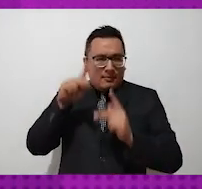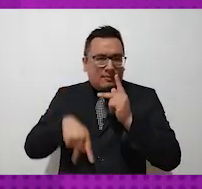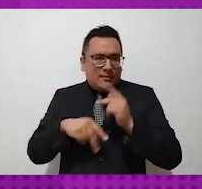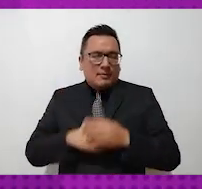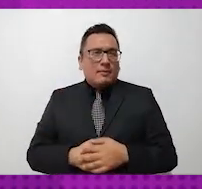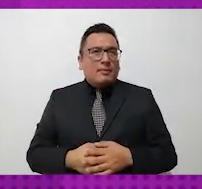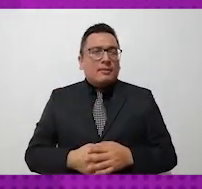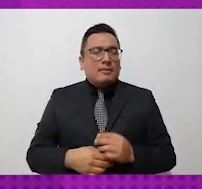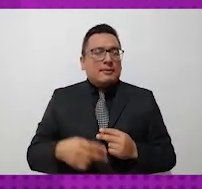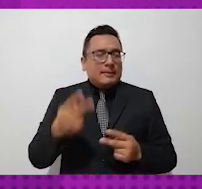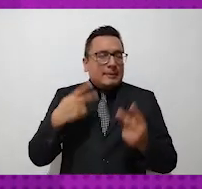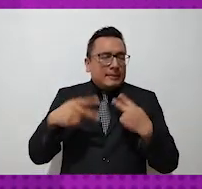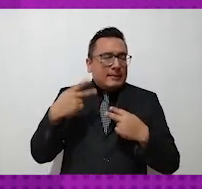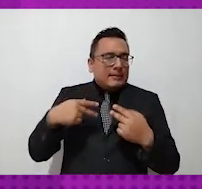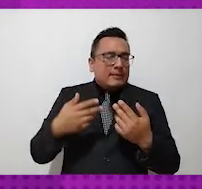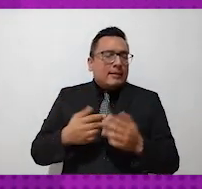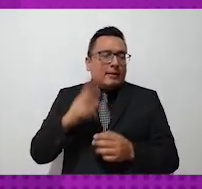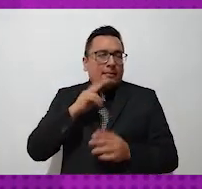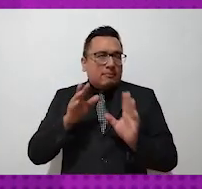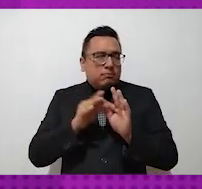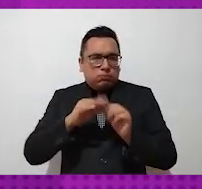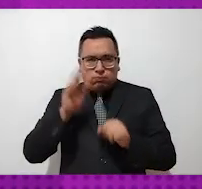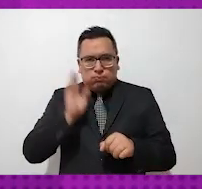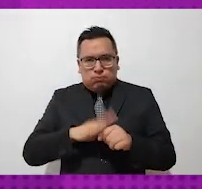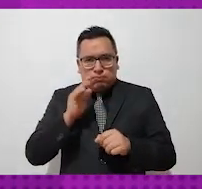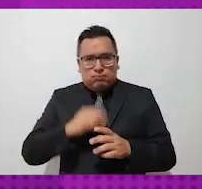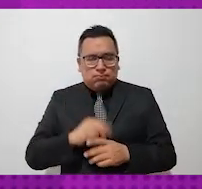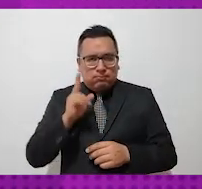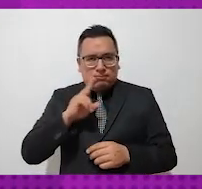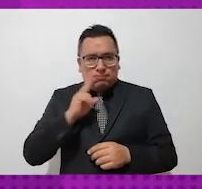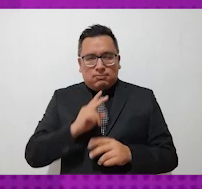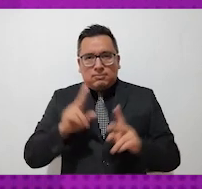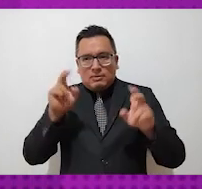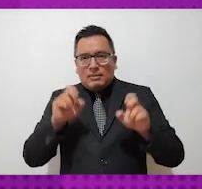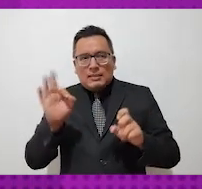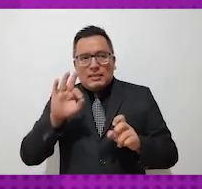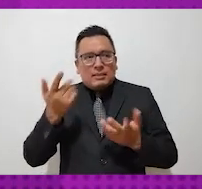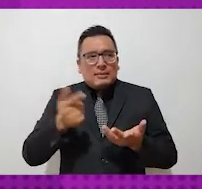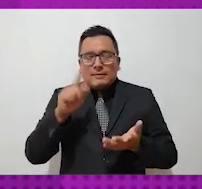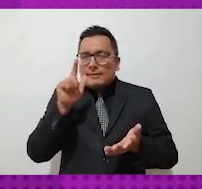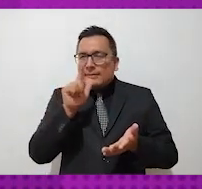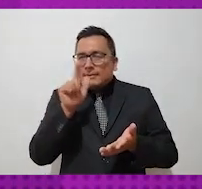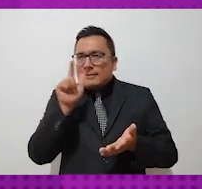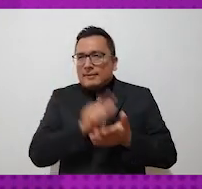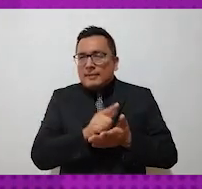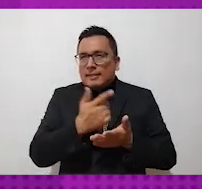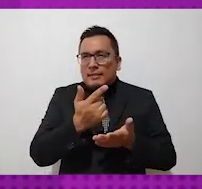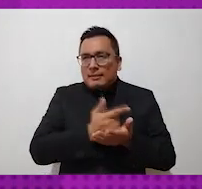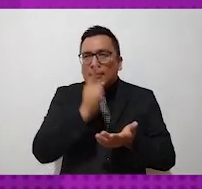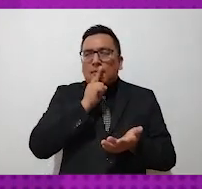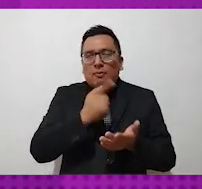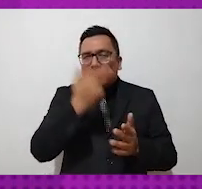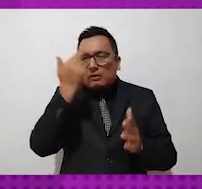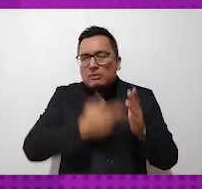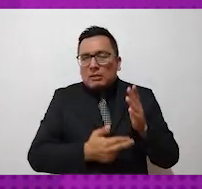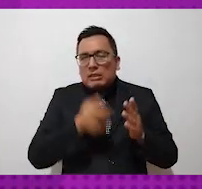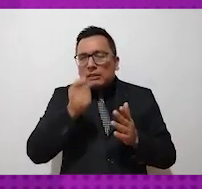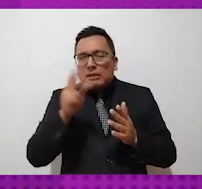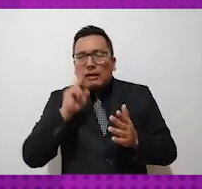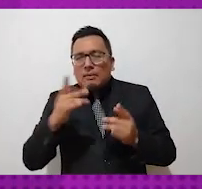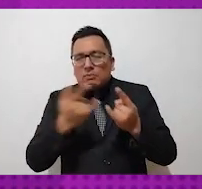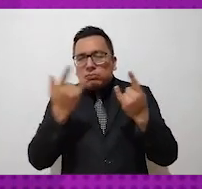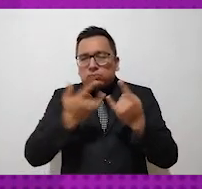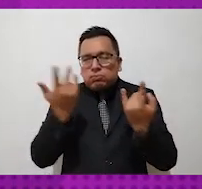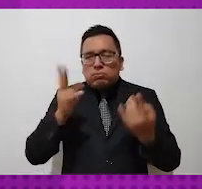pausa. Regresando, me gustaría que pudiéramos entrar un poquito más a profundidad en este tema de faltas administrativas no graves, en qué consiste, en qué casos se dan,